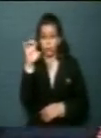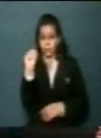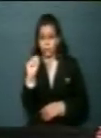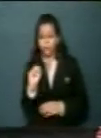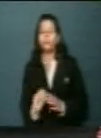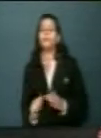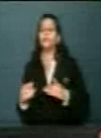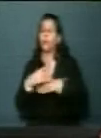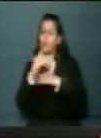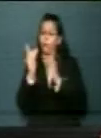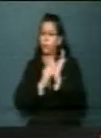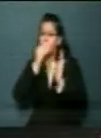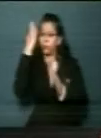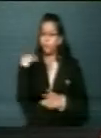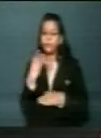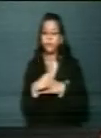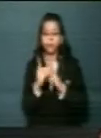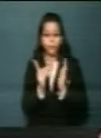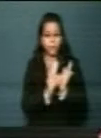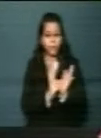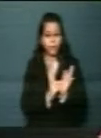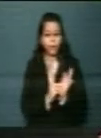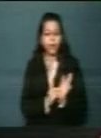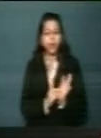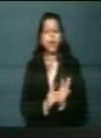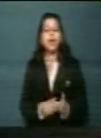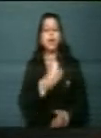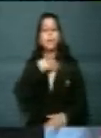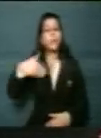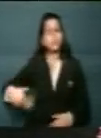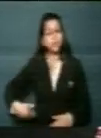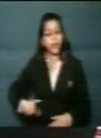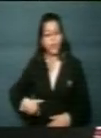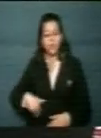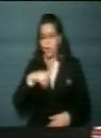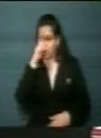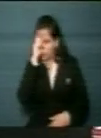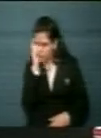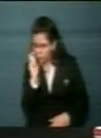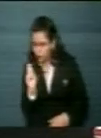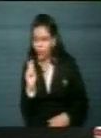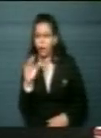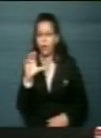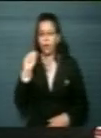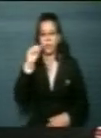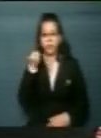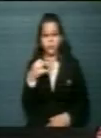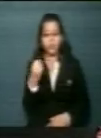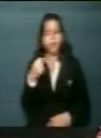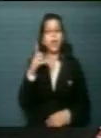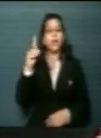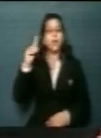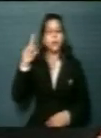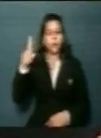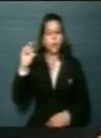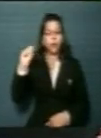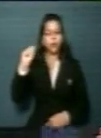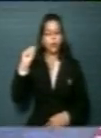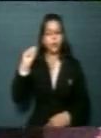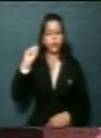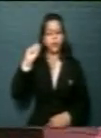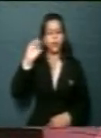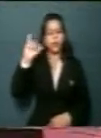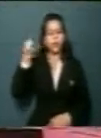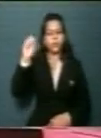señores diputados. Señor Presidente de la Honorable Corte Suprema de Justicia, doctor José Belarmino Jaime,